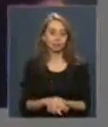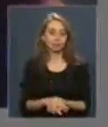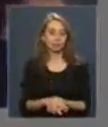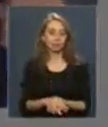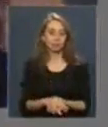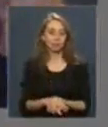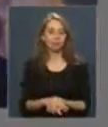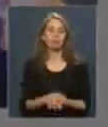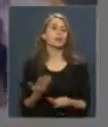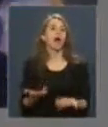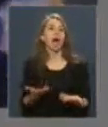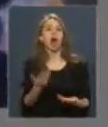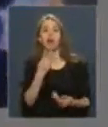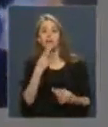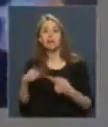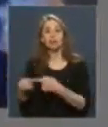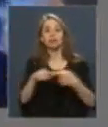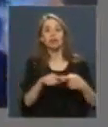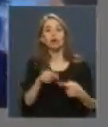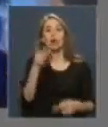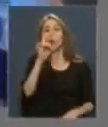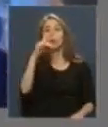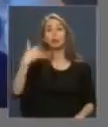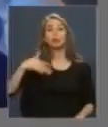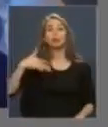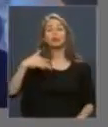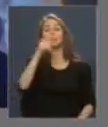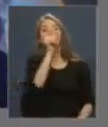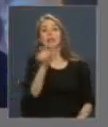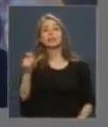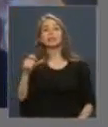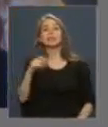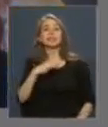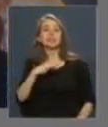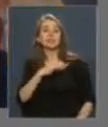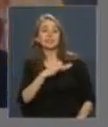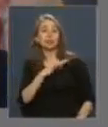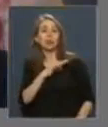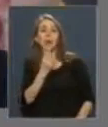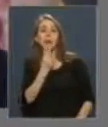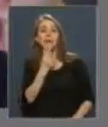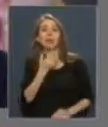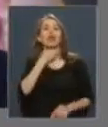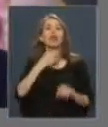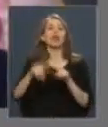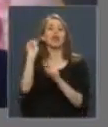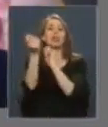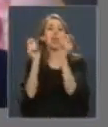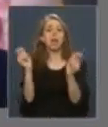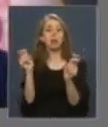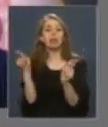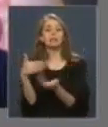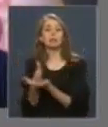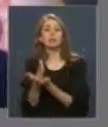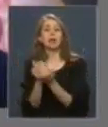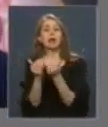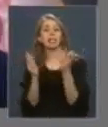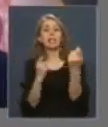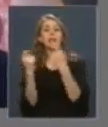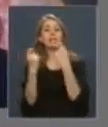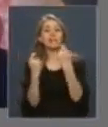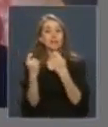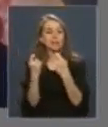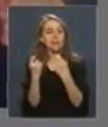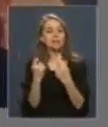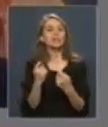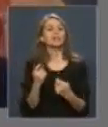Vivimos en una sociedad donde lo único que importa es que los ciudadanos se endeuden para vivir. Y esa es una estrategia del neoliberalismo. Los ciudadanos